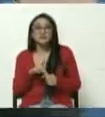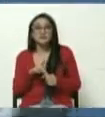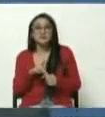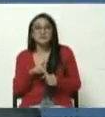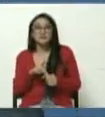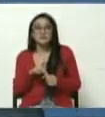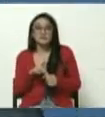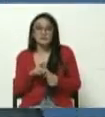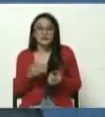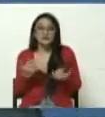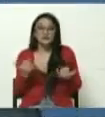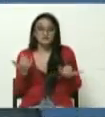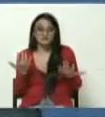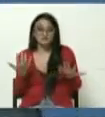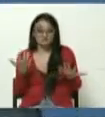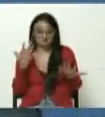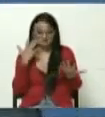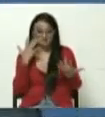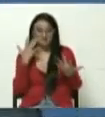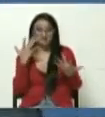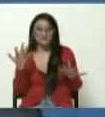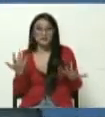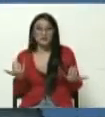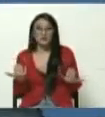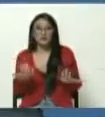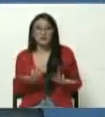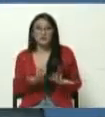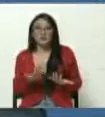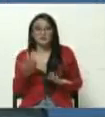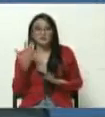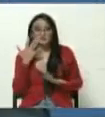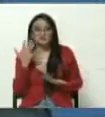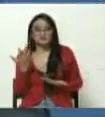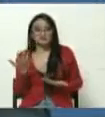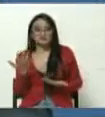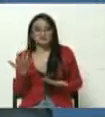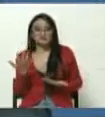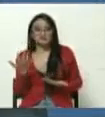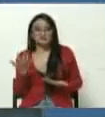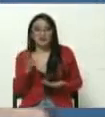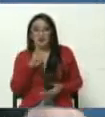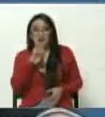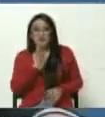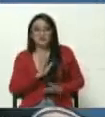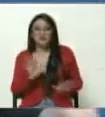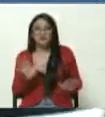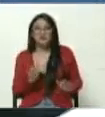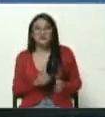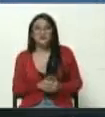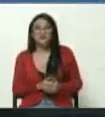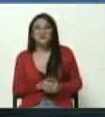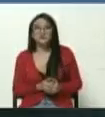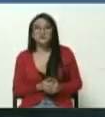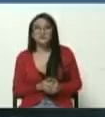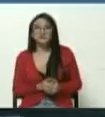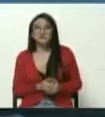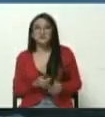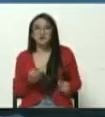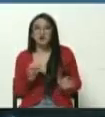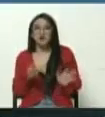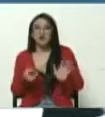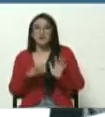bueno, hemos visto y presentado estas imágenes dantescas, para no